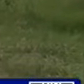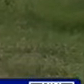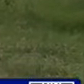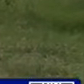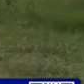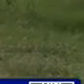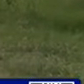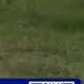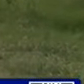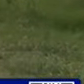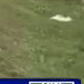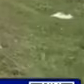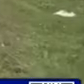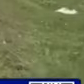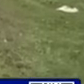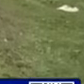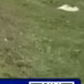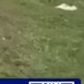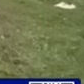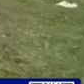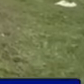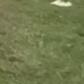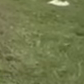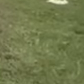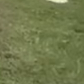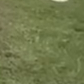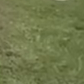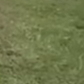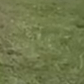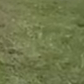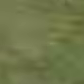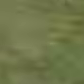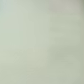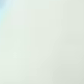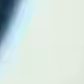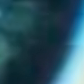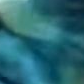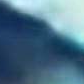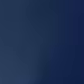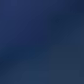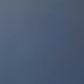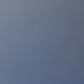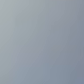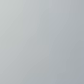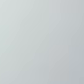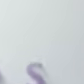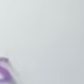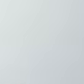no me explico, ni yo que trabajo ahí nos dejan entrar.